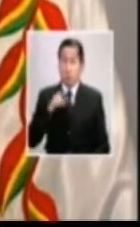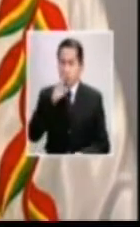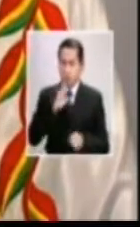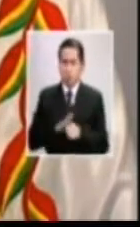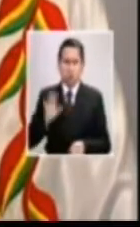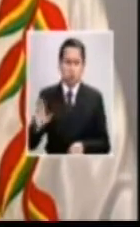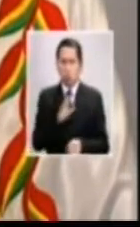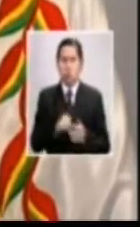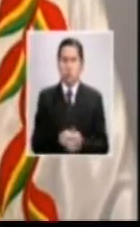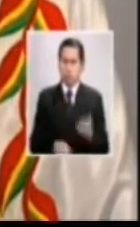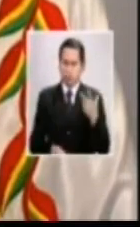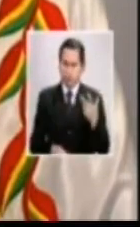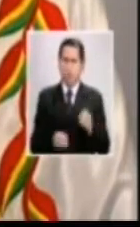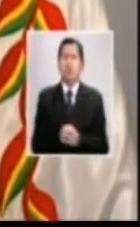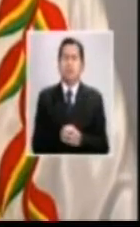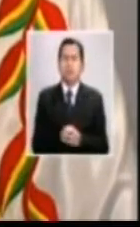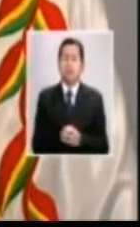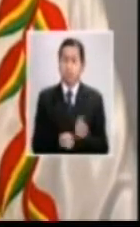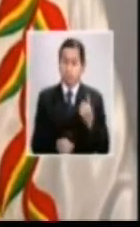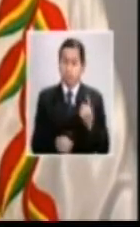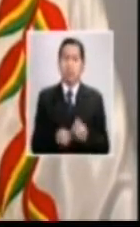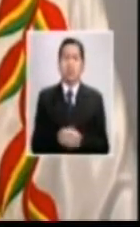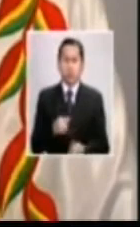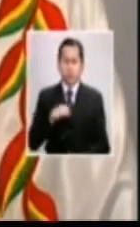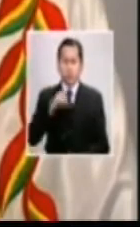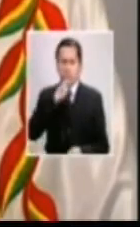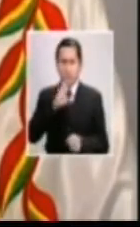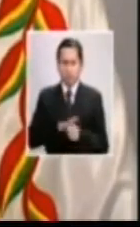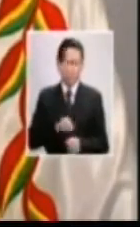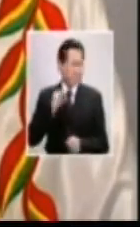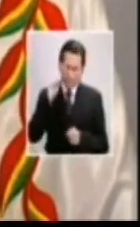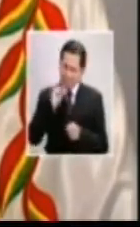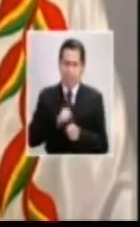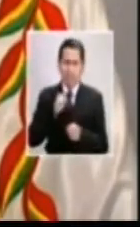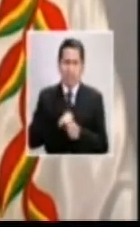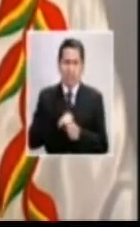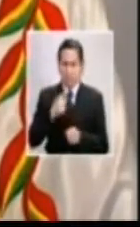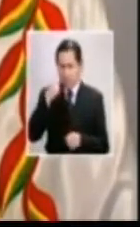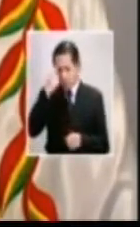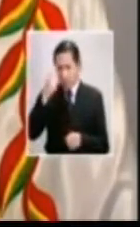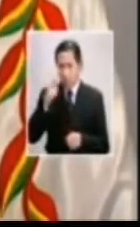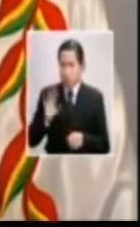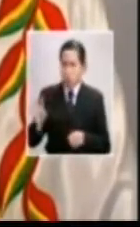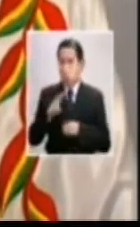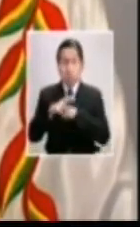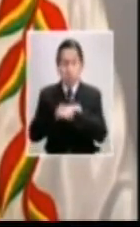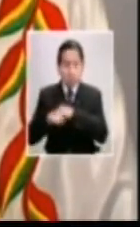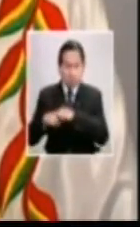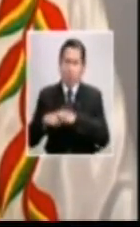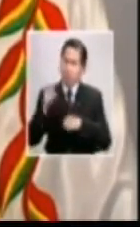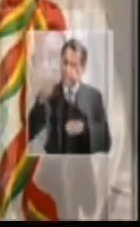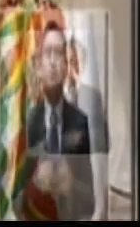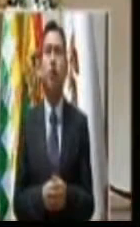caso nuestro, se lo pedimos al Parlamento, a los senadores y diputados de nuestro país, a que debatan con la claridad